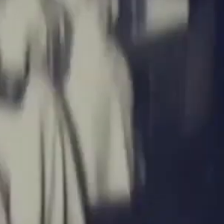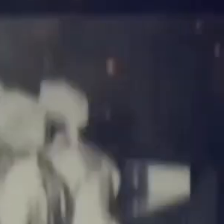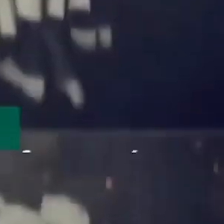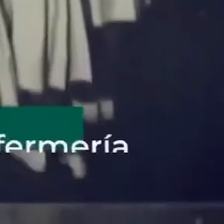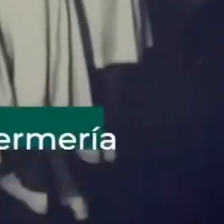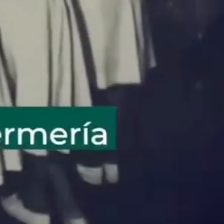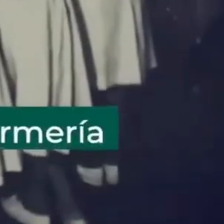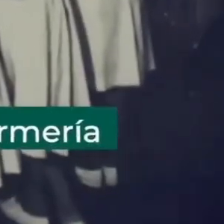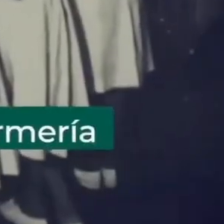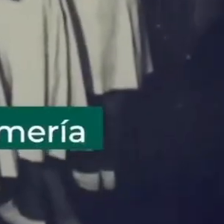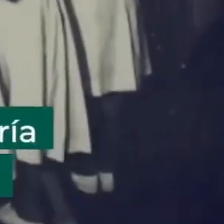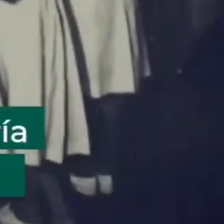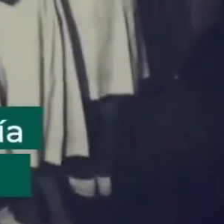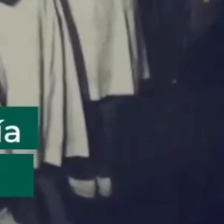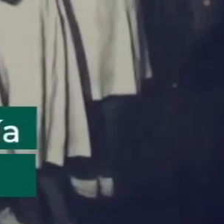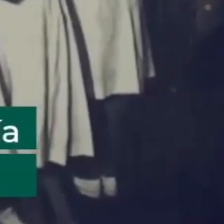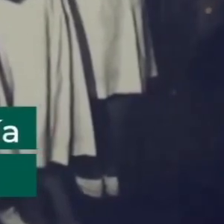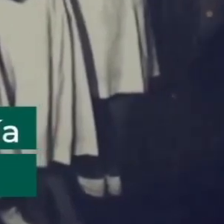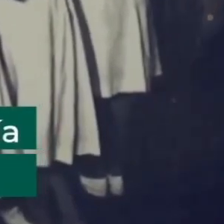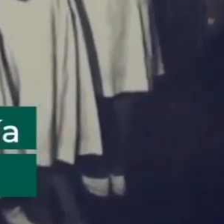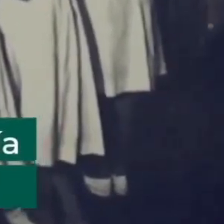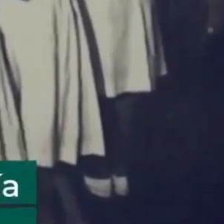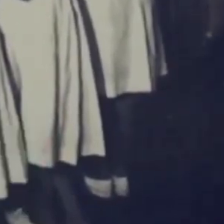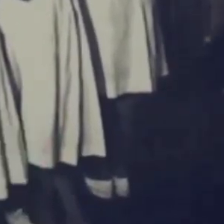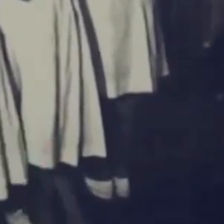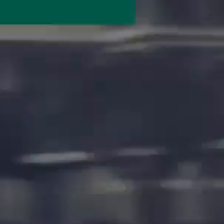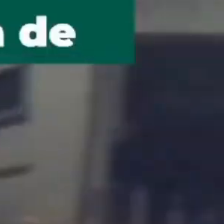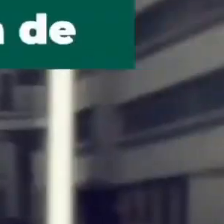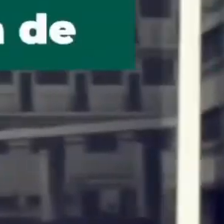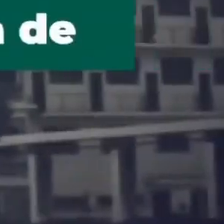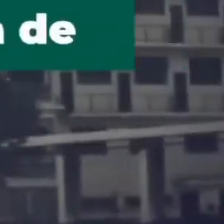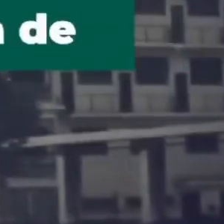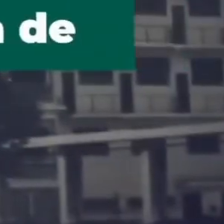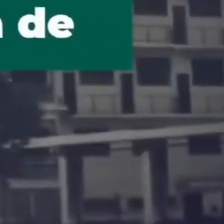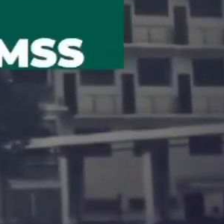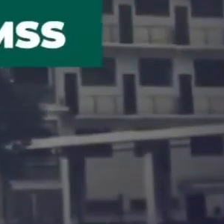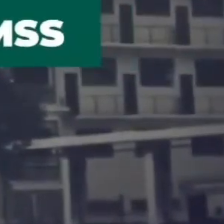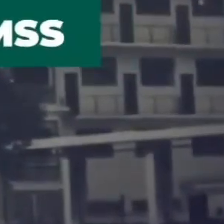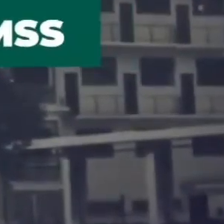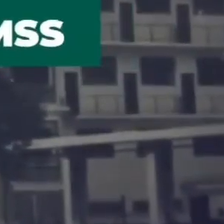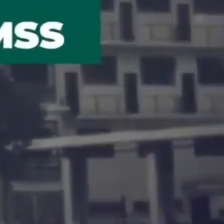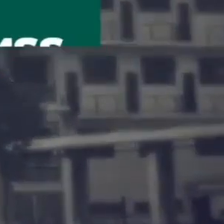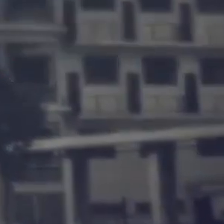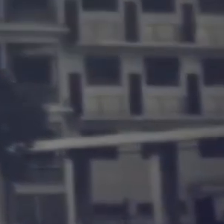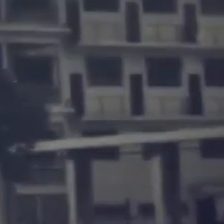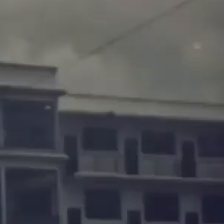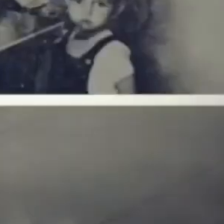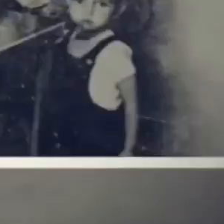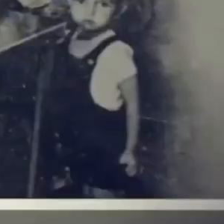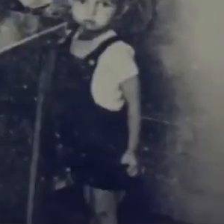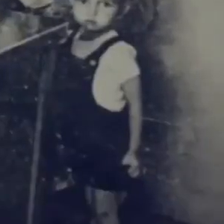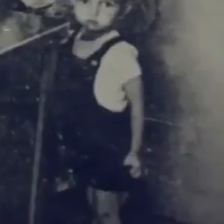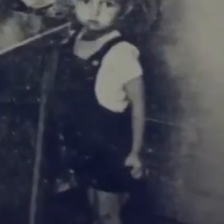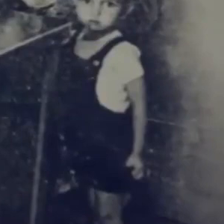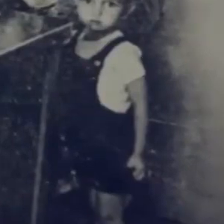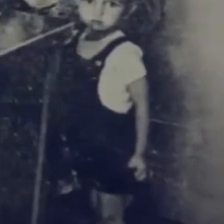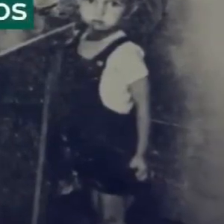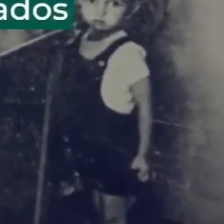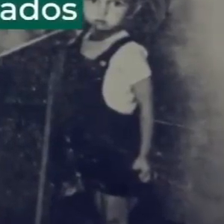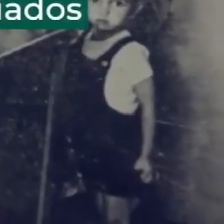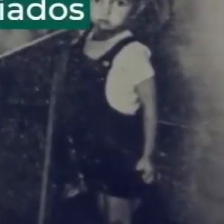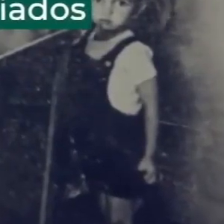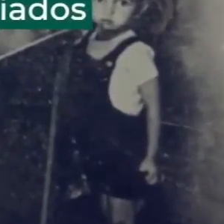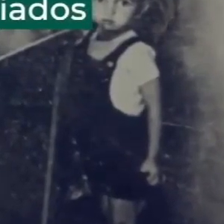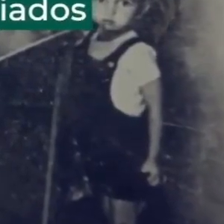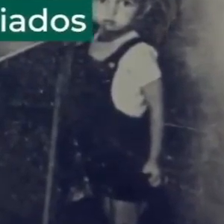de enfermería en el IMSS inicia operaciones. Creación de la clínica de maternidad número 1. Se extiende la seguridad social a familiares